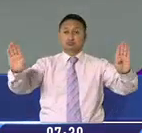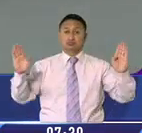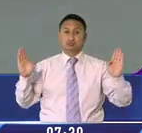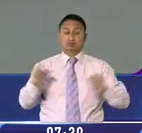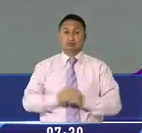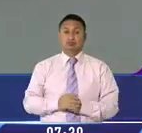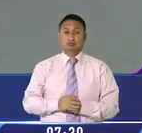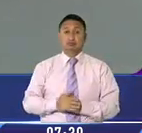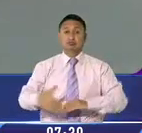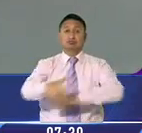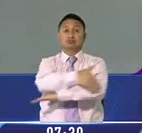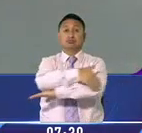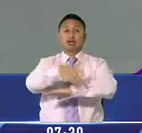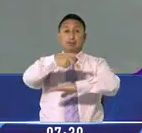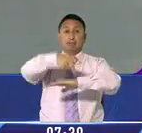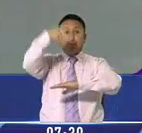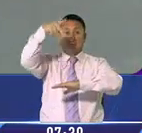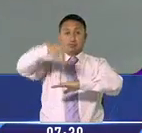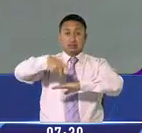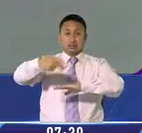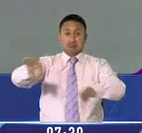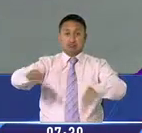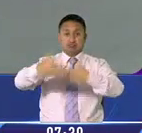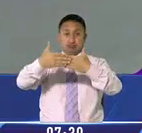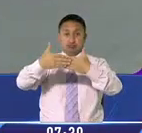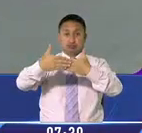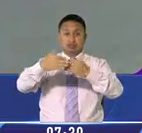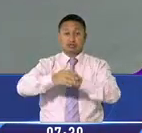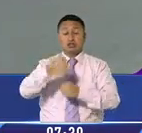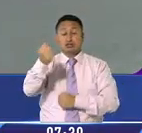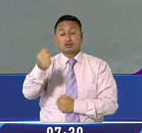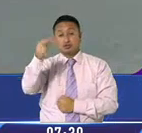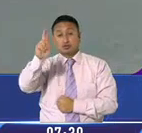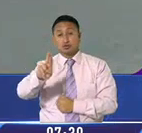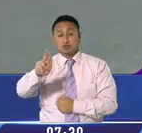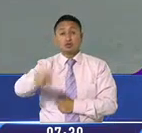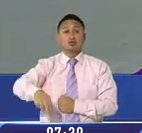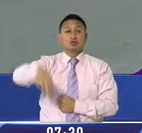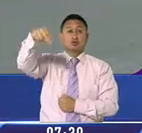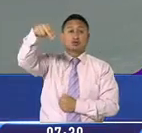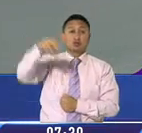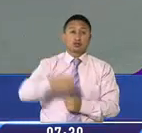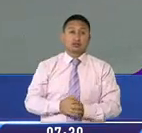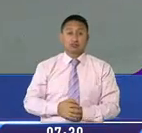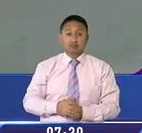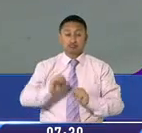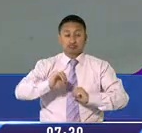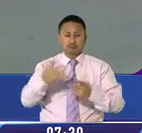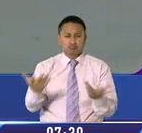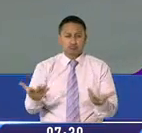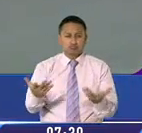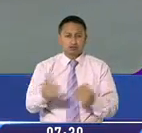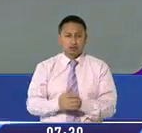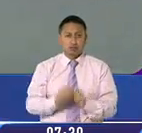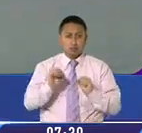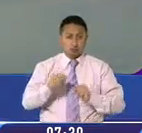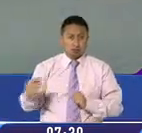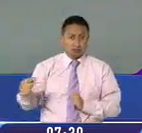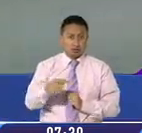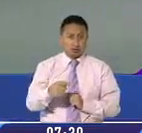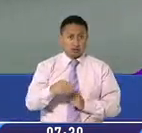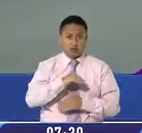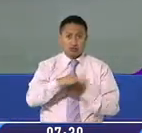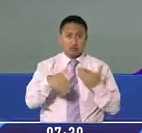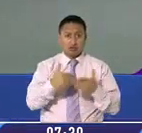la avenida Pichincha en sentido sur-norte, precisamente para poder realizar